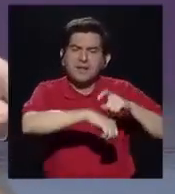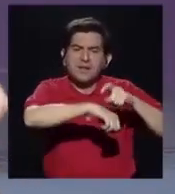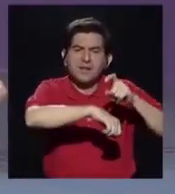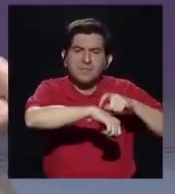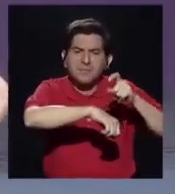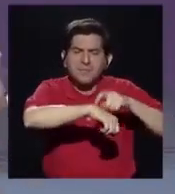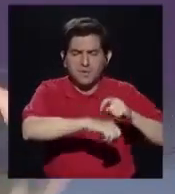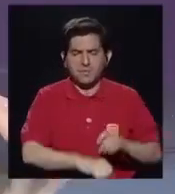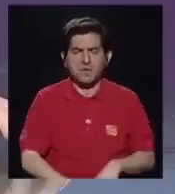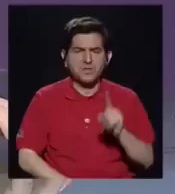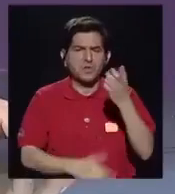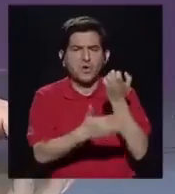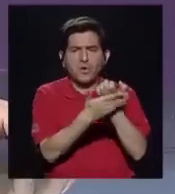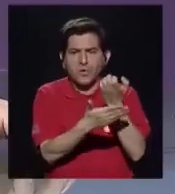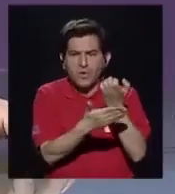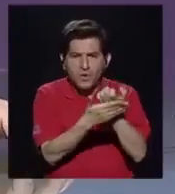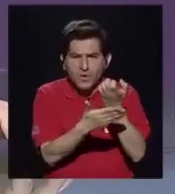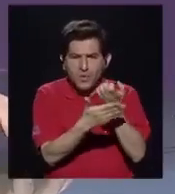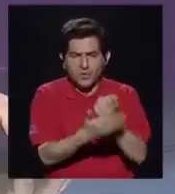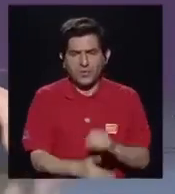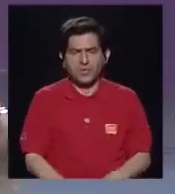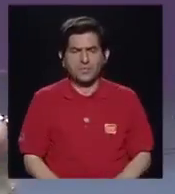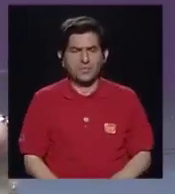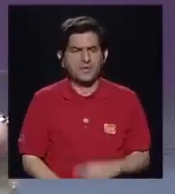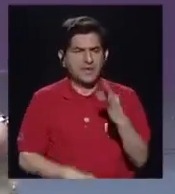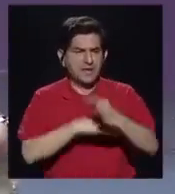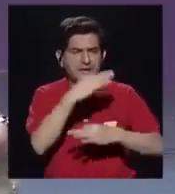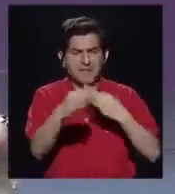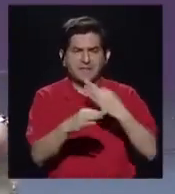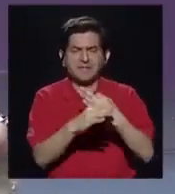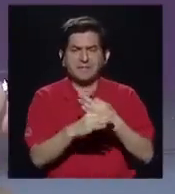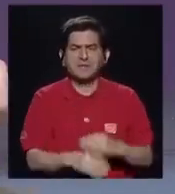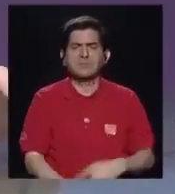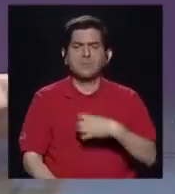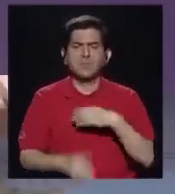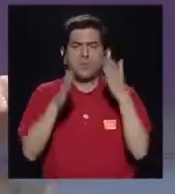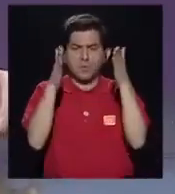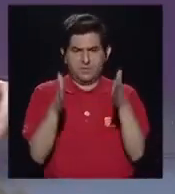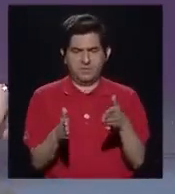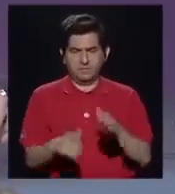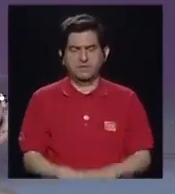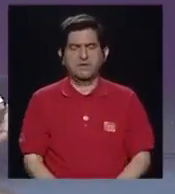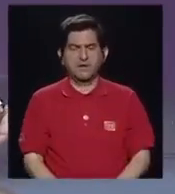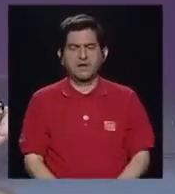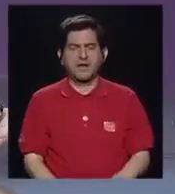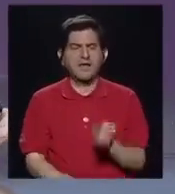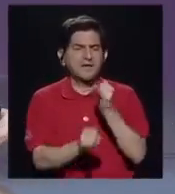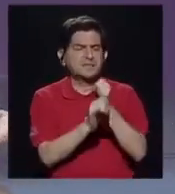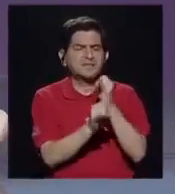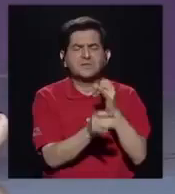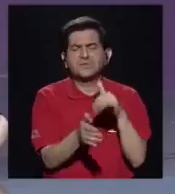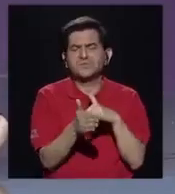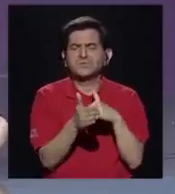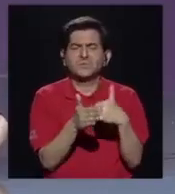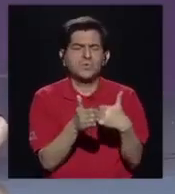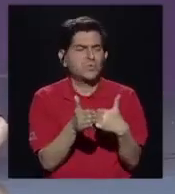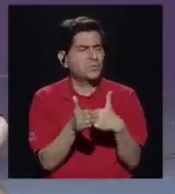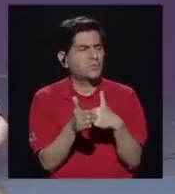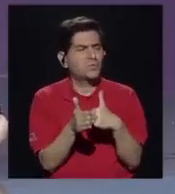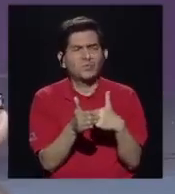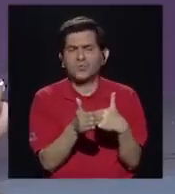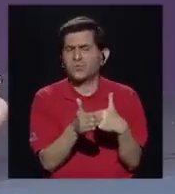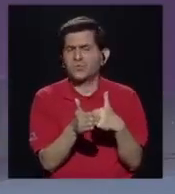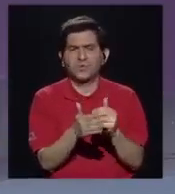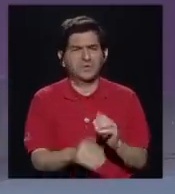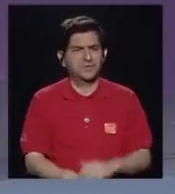momento de una economía que es una economía de dueños con instituciones más débiles muy muy débiles